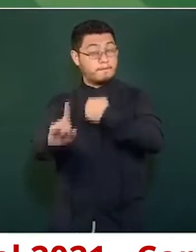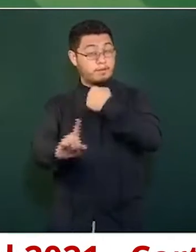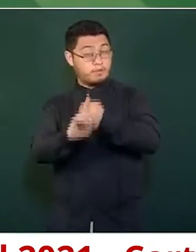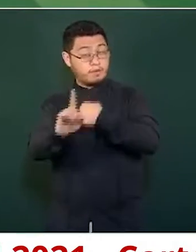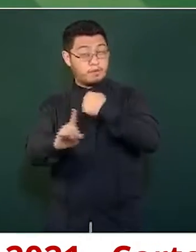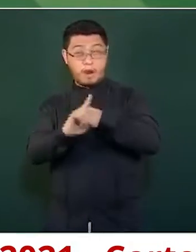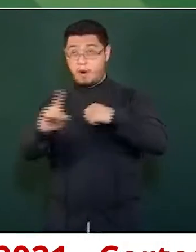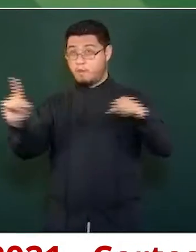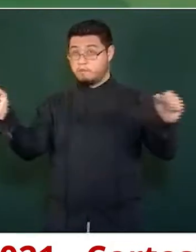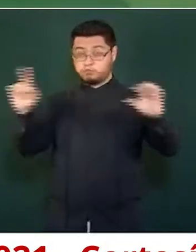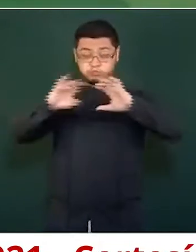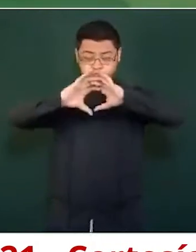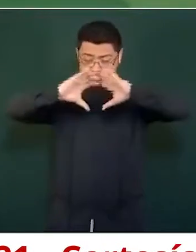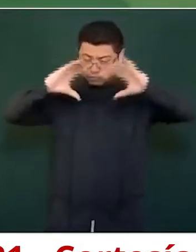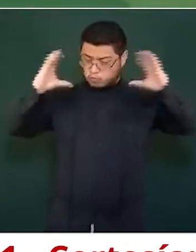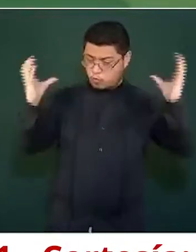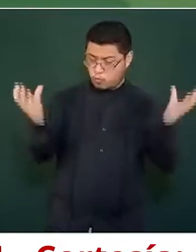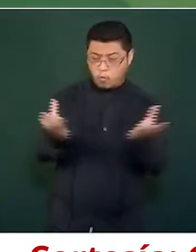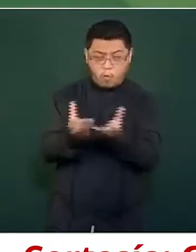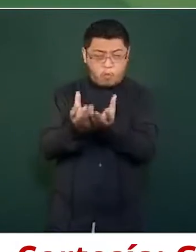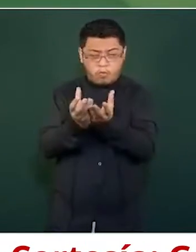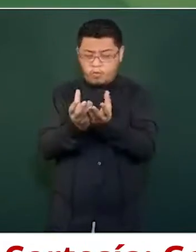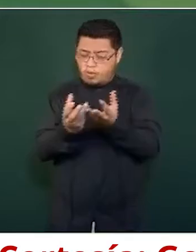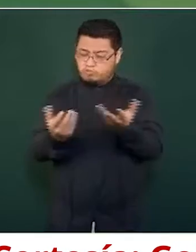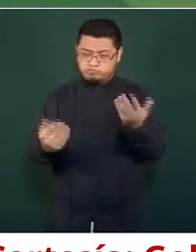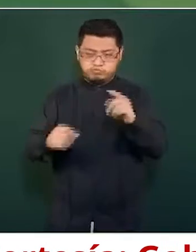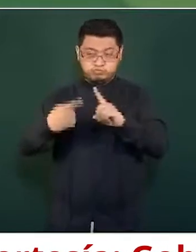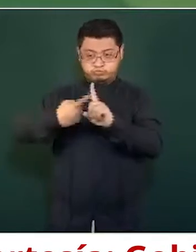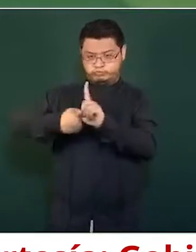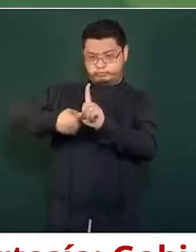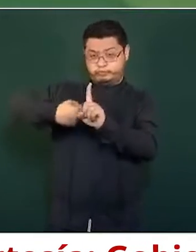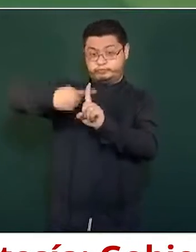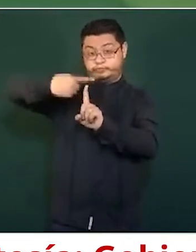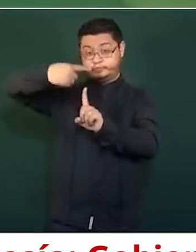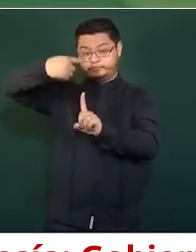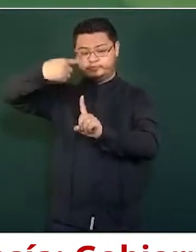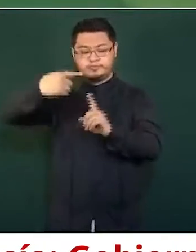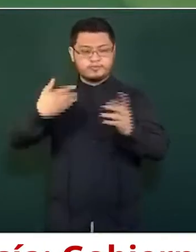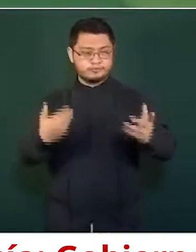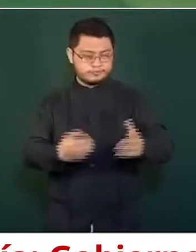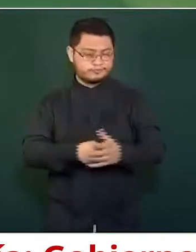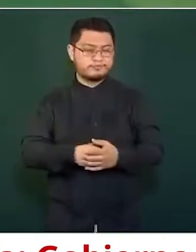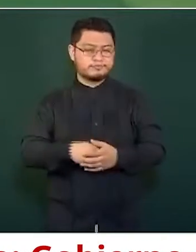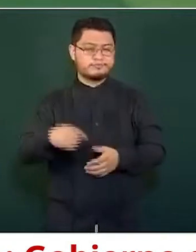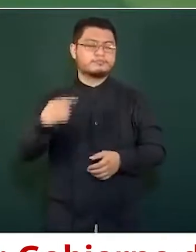del calentamiento global. Estamos haciendo nosotros compromisos